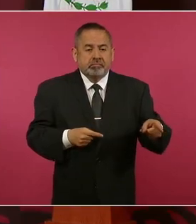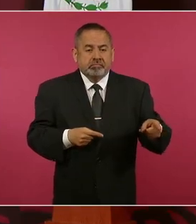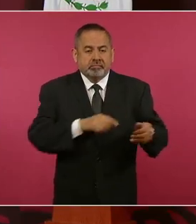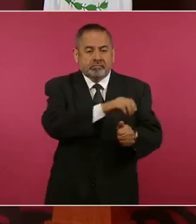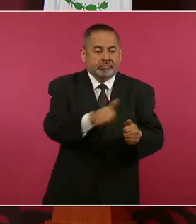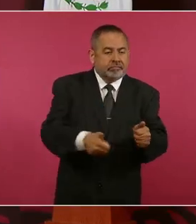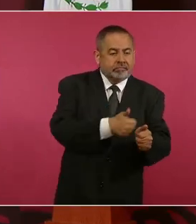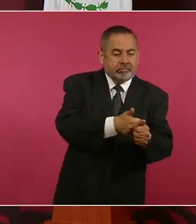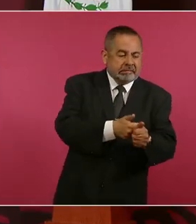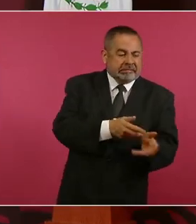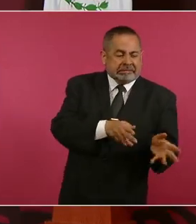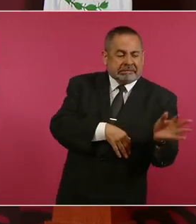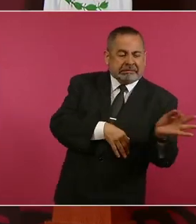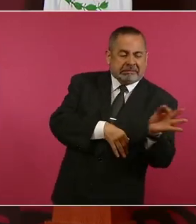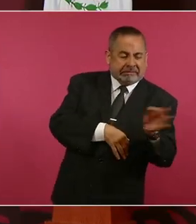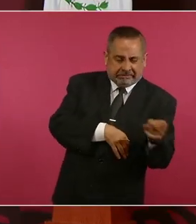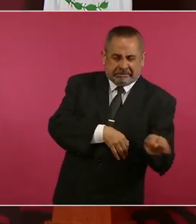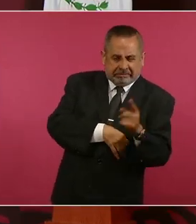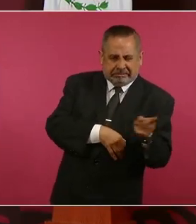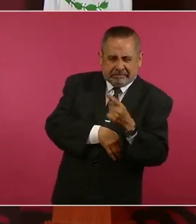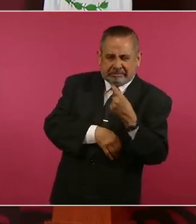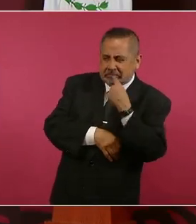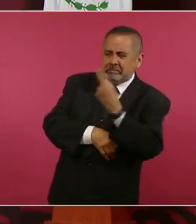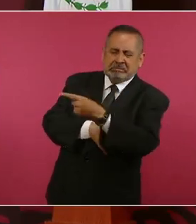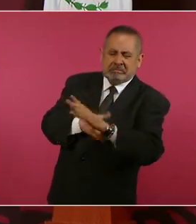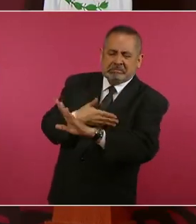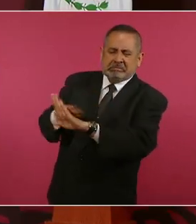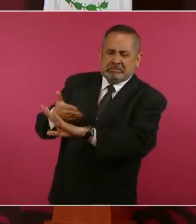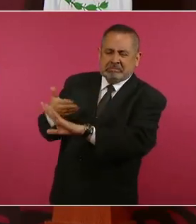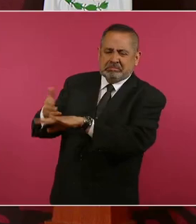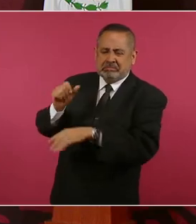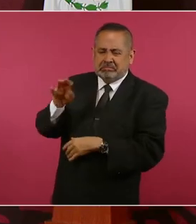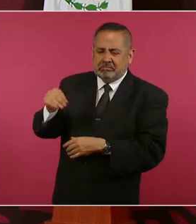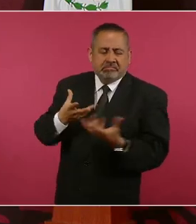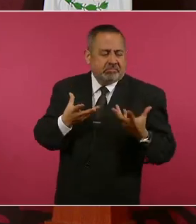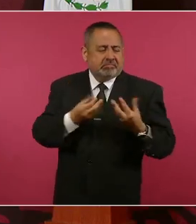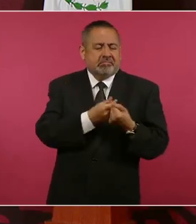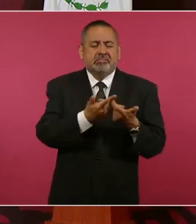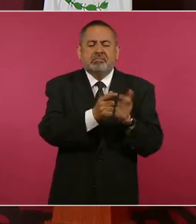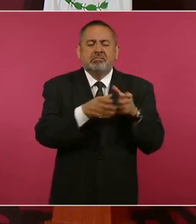a pseudoambientalistas vinculados con grupos de derecha